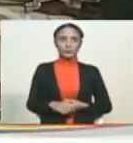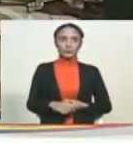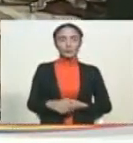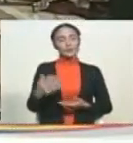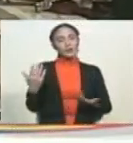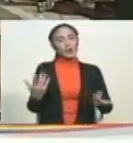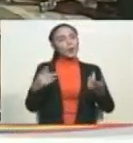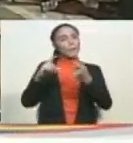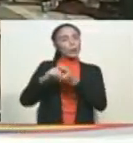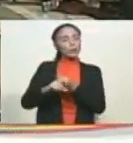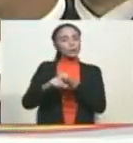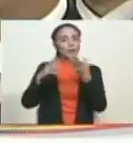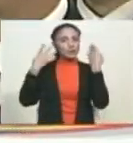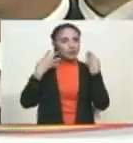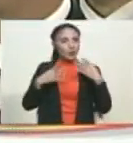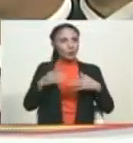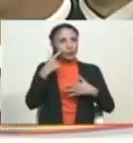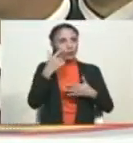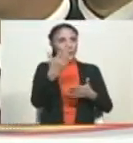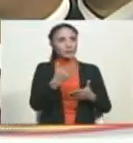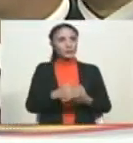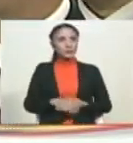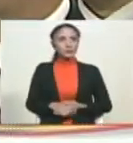compañera Silvia Flores,